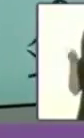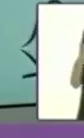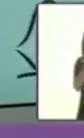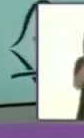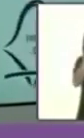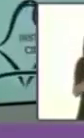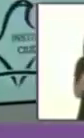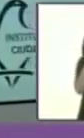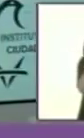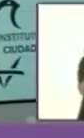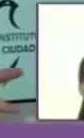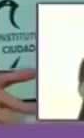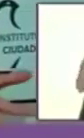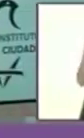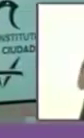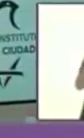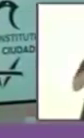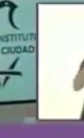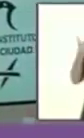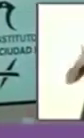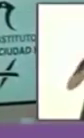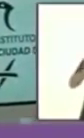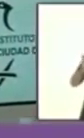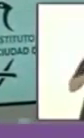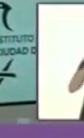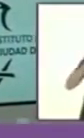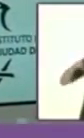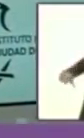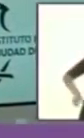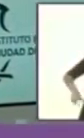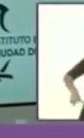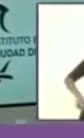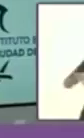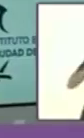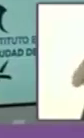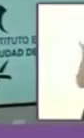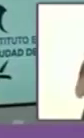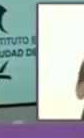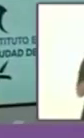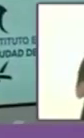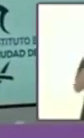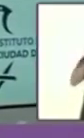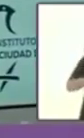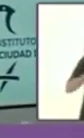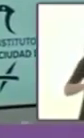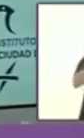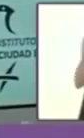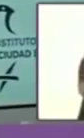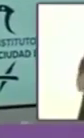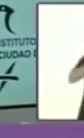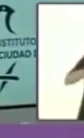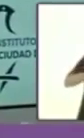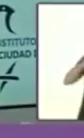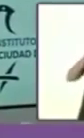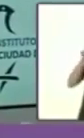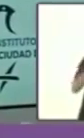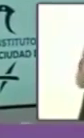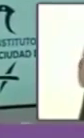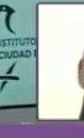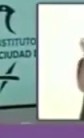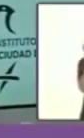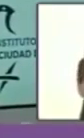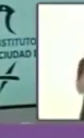un deslinde del Verde hacia el PRI, pues dejará historia y marcará un futuro